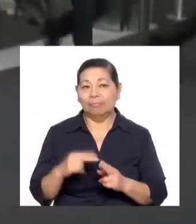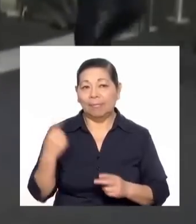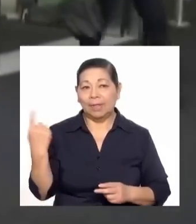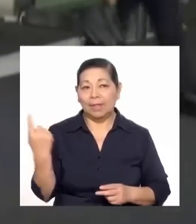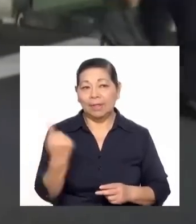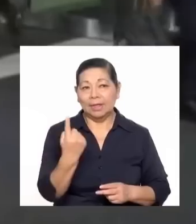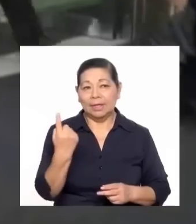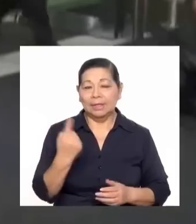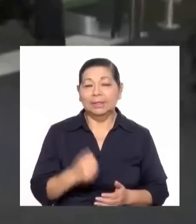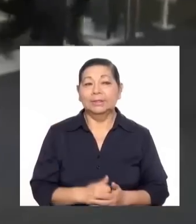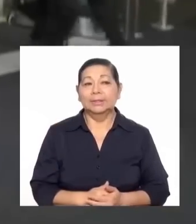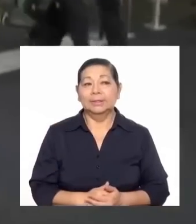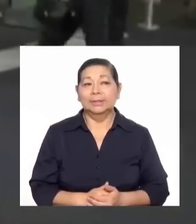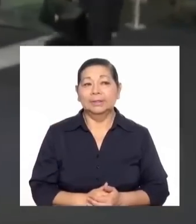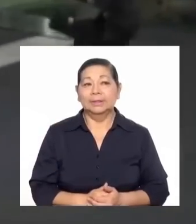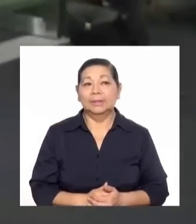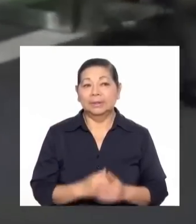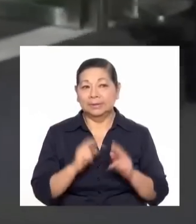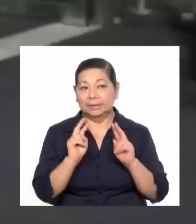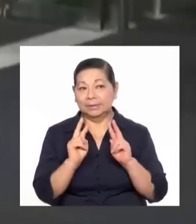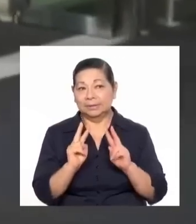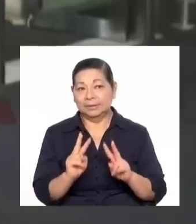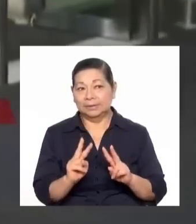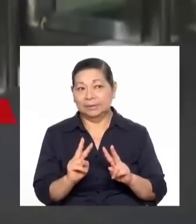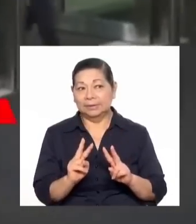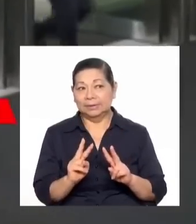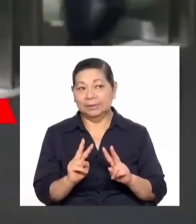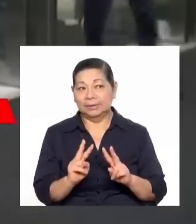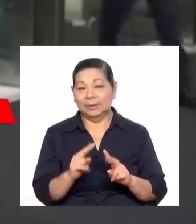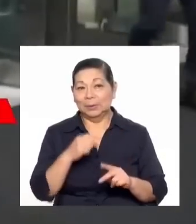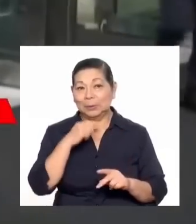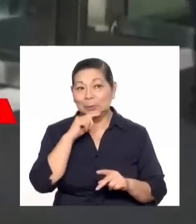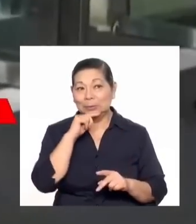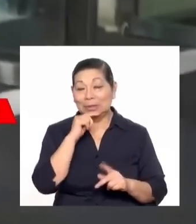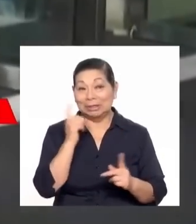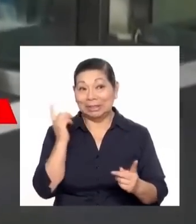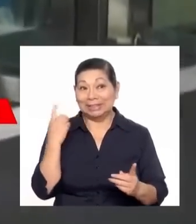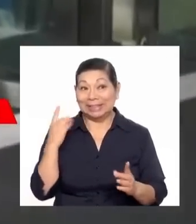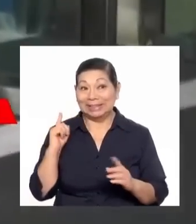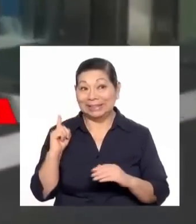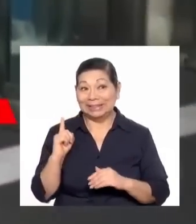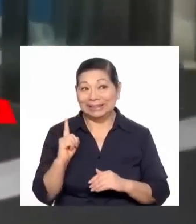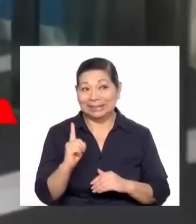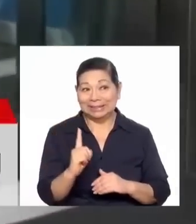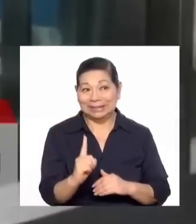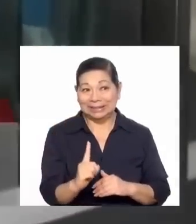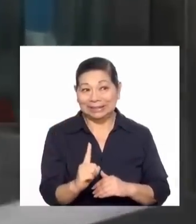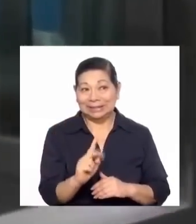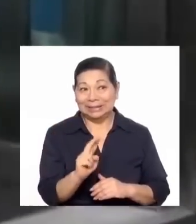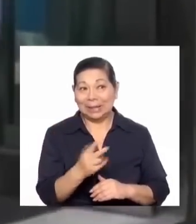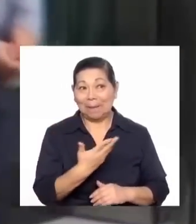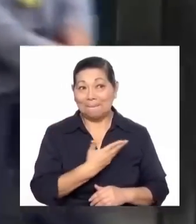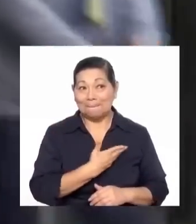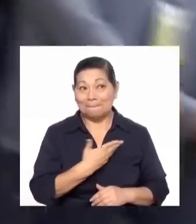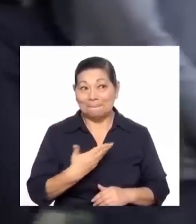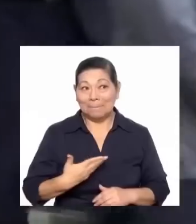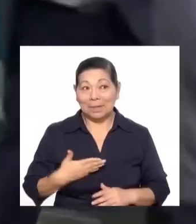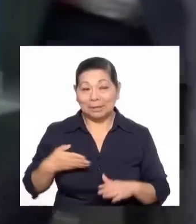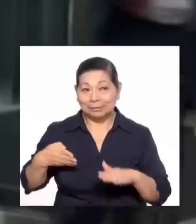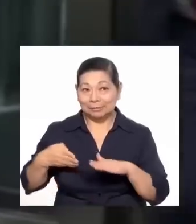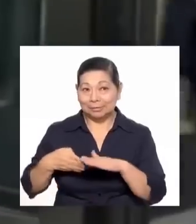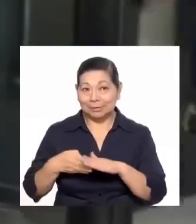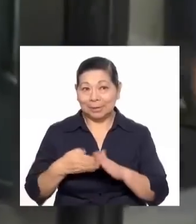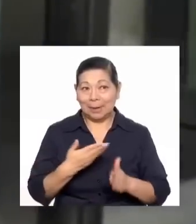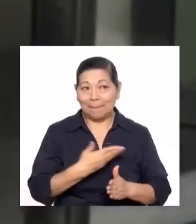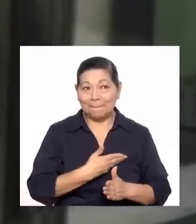General de las Naciones Unidas. Ahí vemos a la presidenta Dina Boluarte, está acercándose. Llegamos, ahí viene la presidenta, está ingresando ya